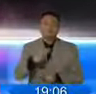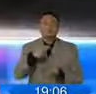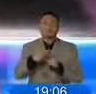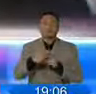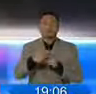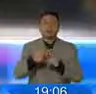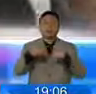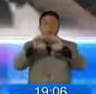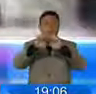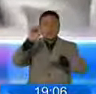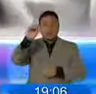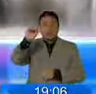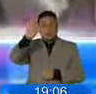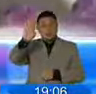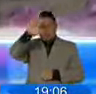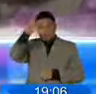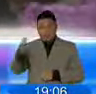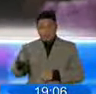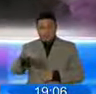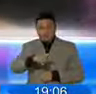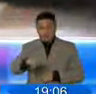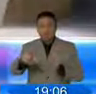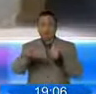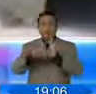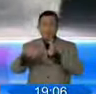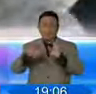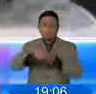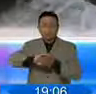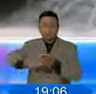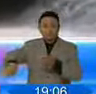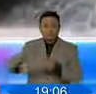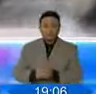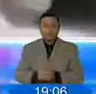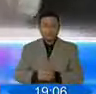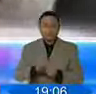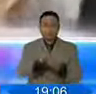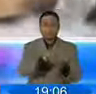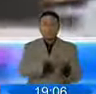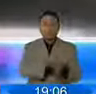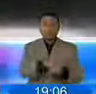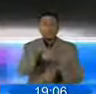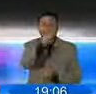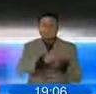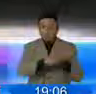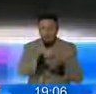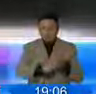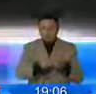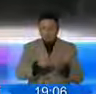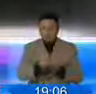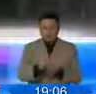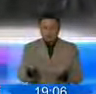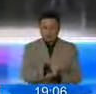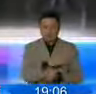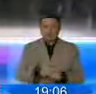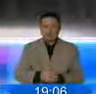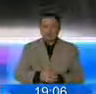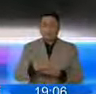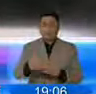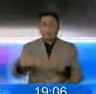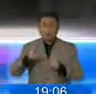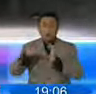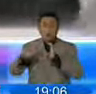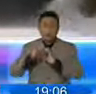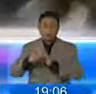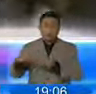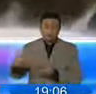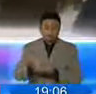de Odebrecht, derogar la ley de comunicación, descartar los proyectos de dinero electrónico en marcha, vender los medios de